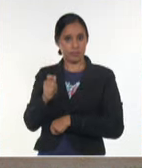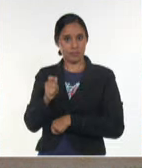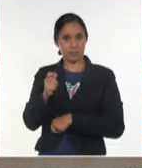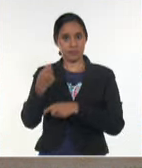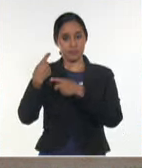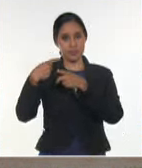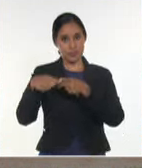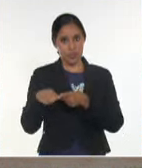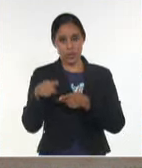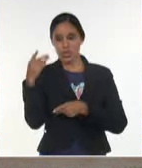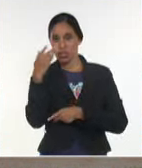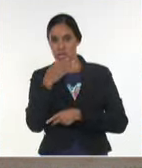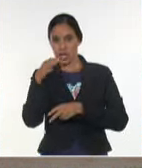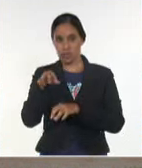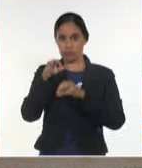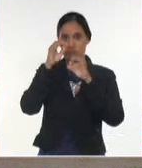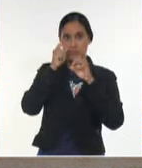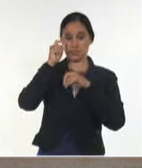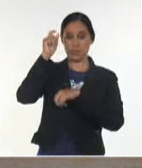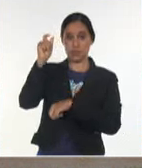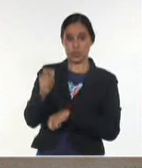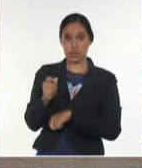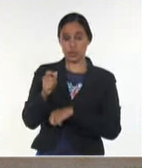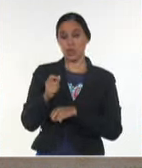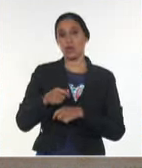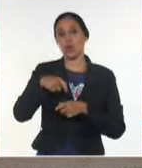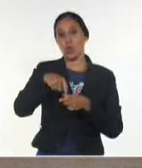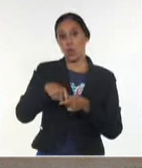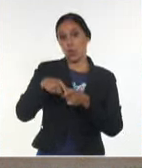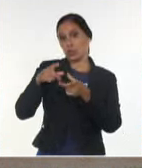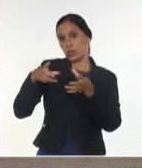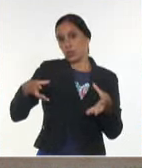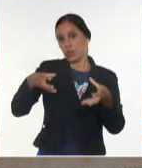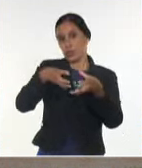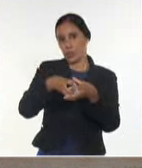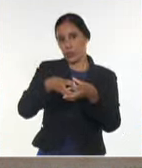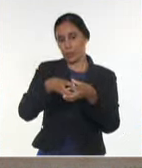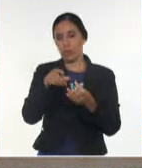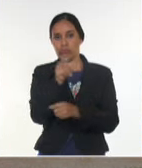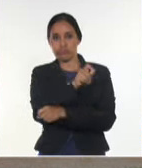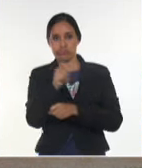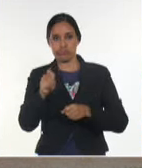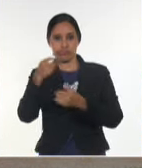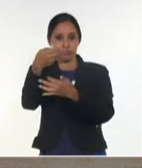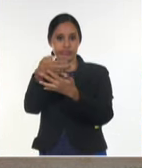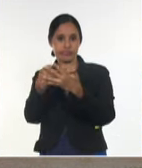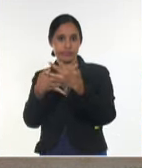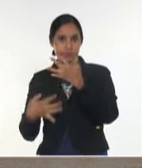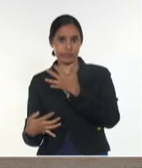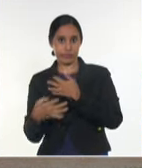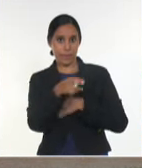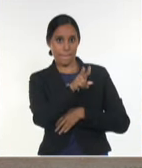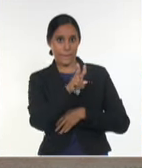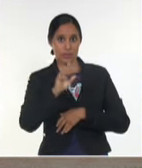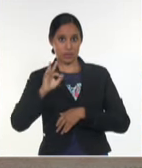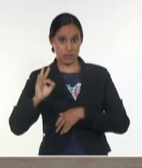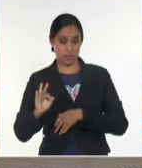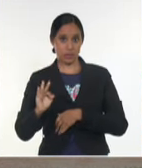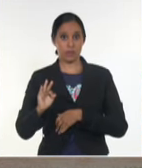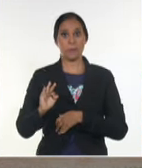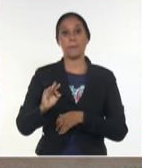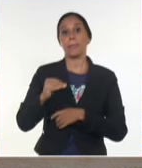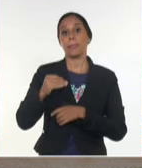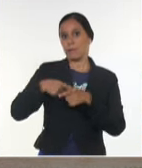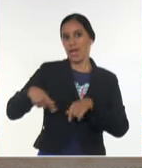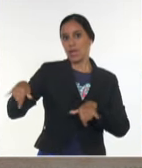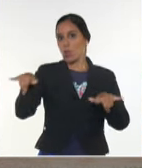fue para Alberto Pablo Civil. Por los visitantes, William Saavedra despachó su jonrón número 27 en postemporadas para igualar en